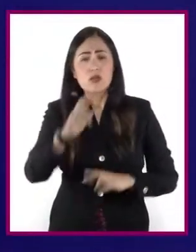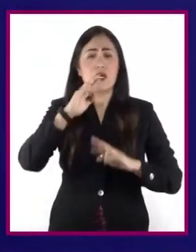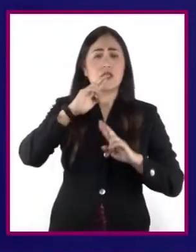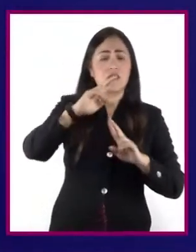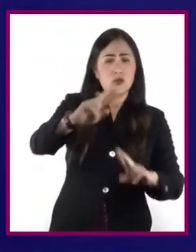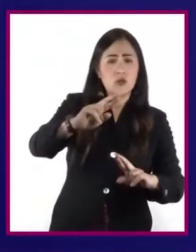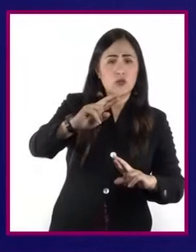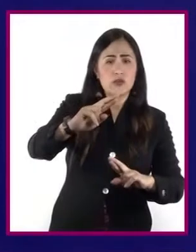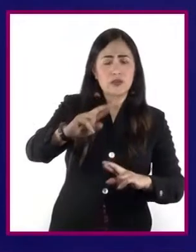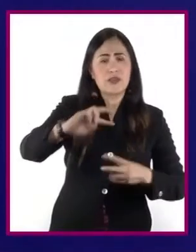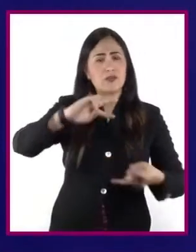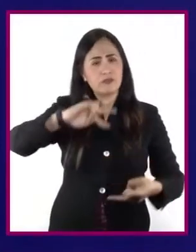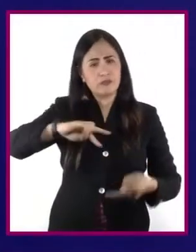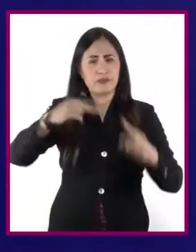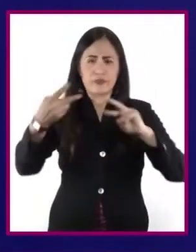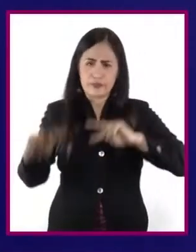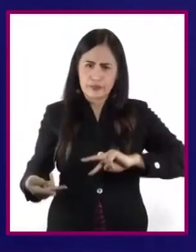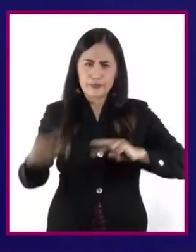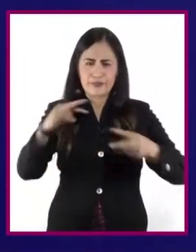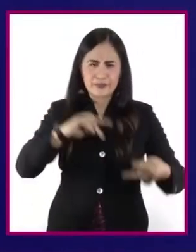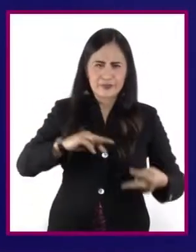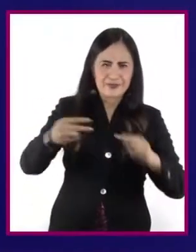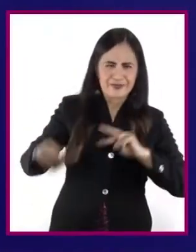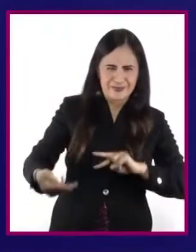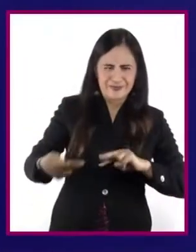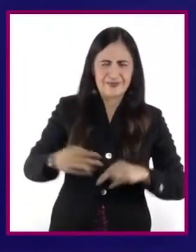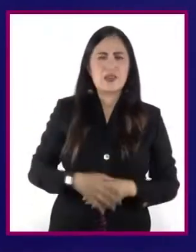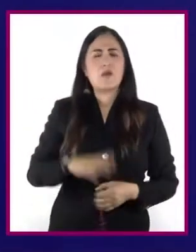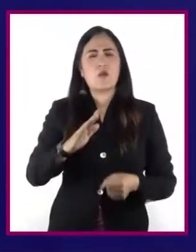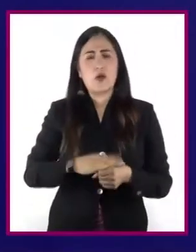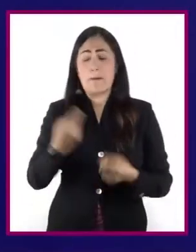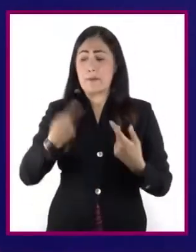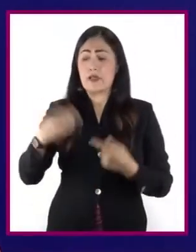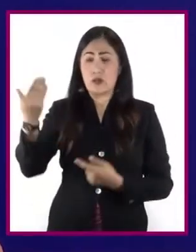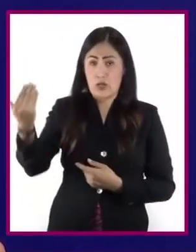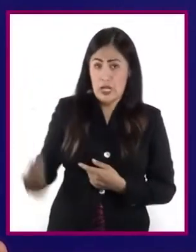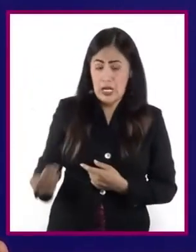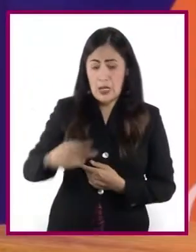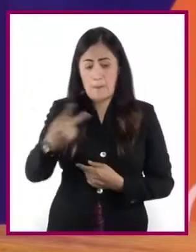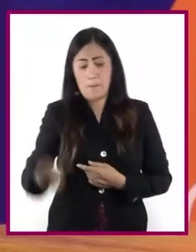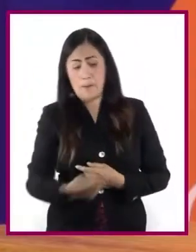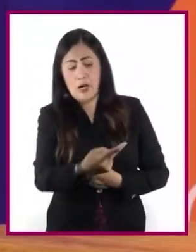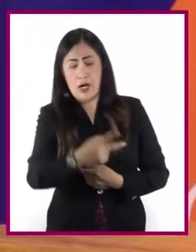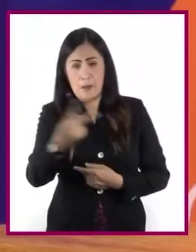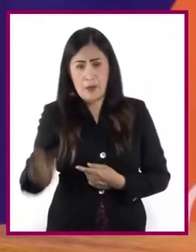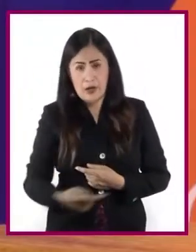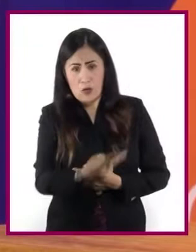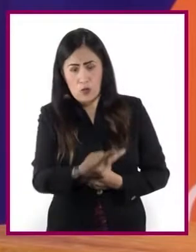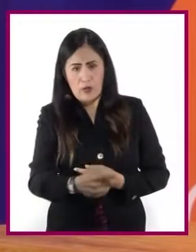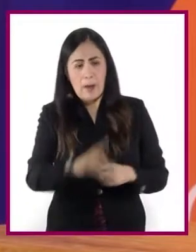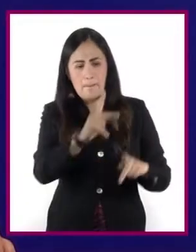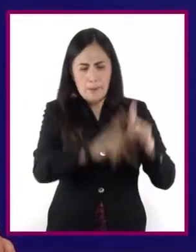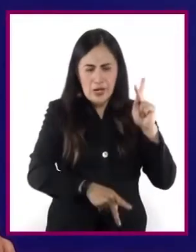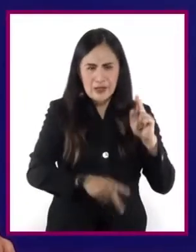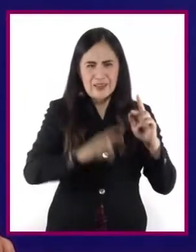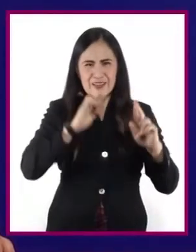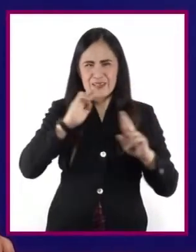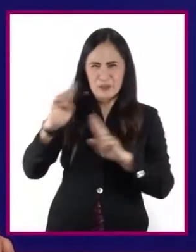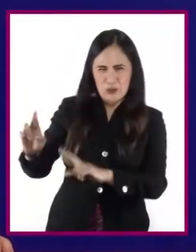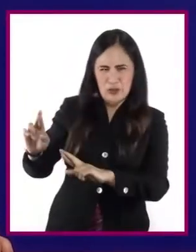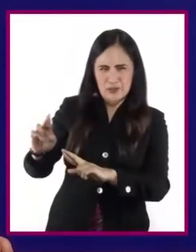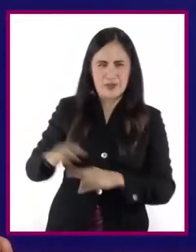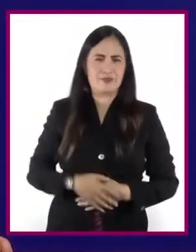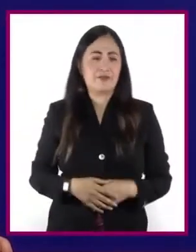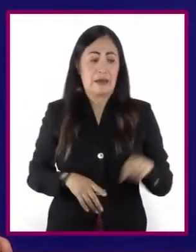intercaladas porque es el entrevistador quien va haciendo preguntas, de preferencia escalonadas, y el